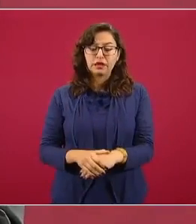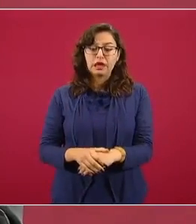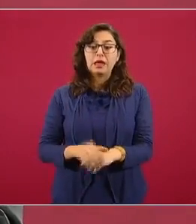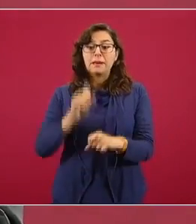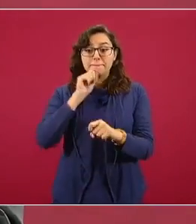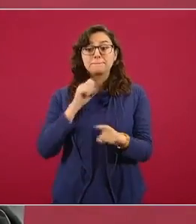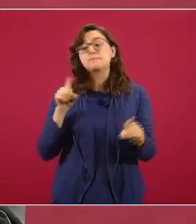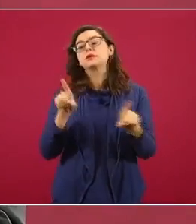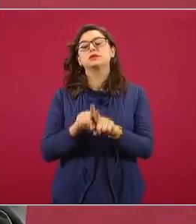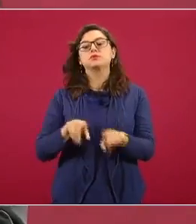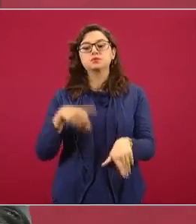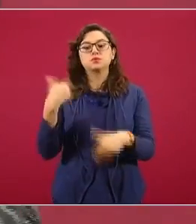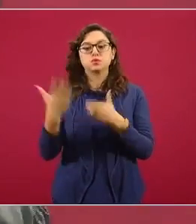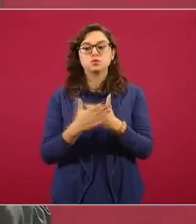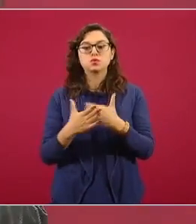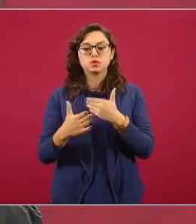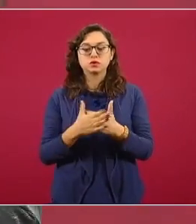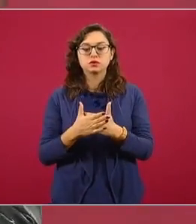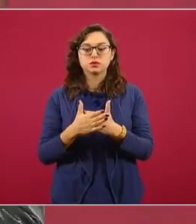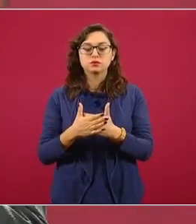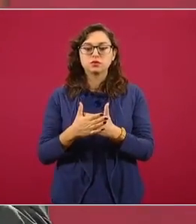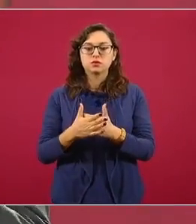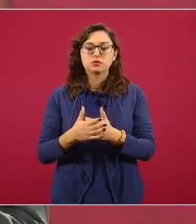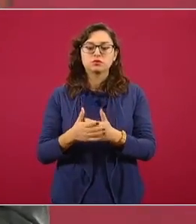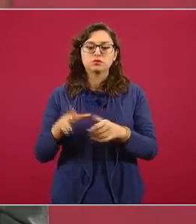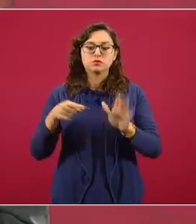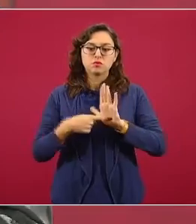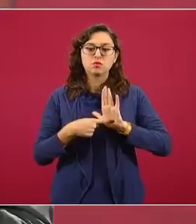conocer un segundo paquete